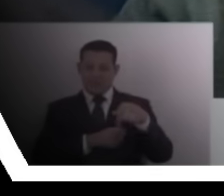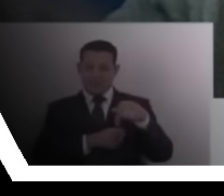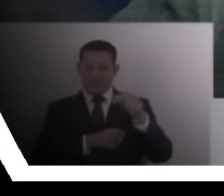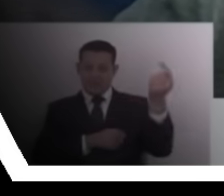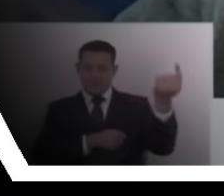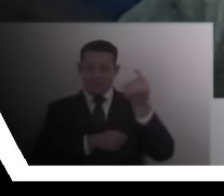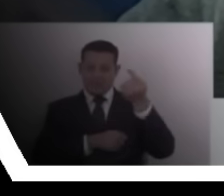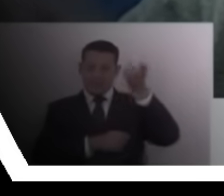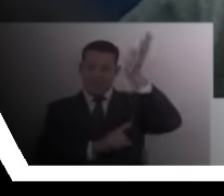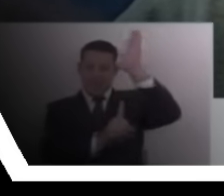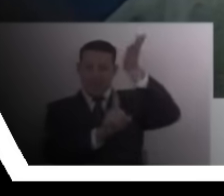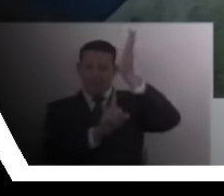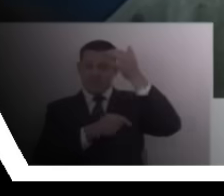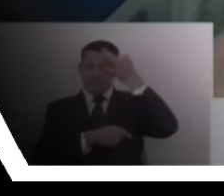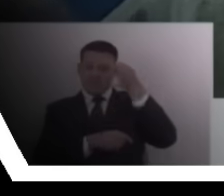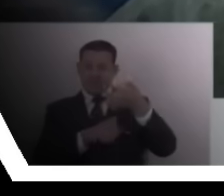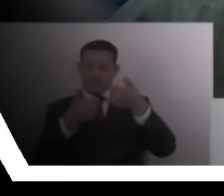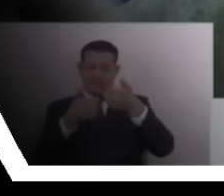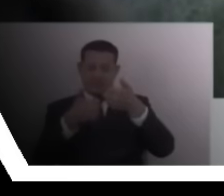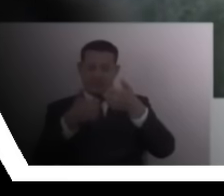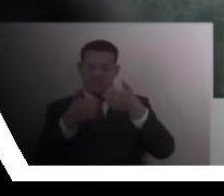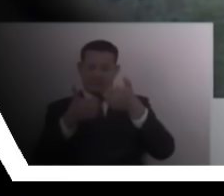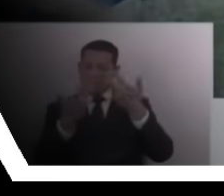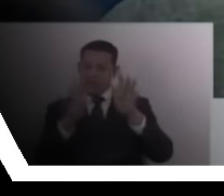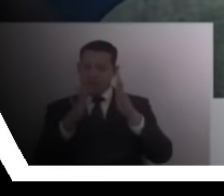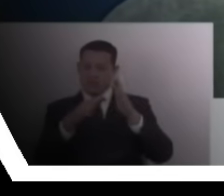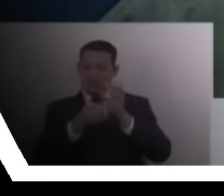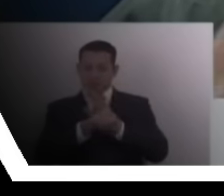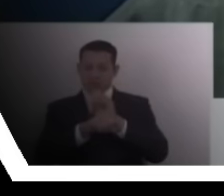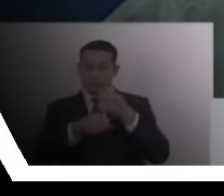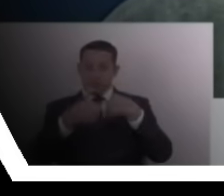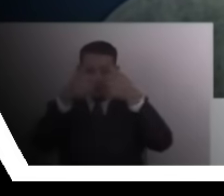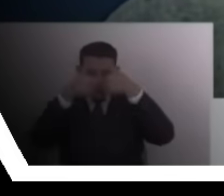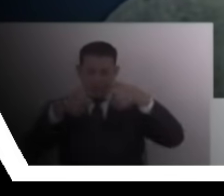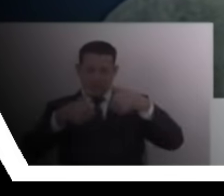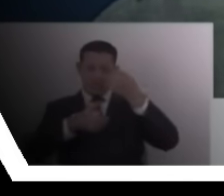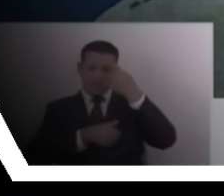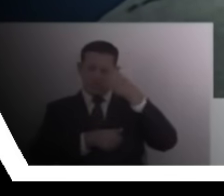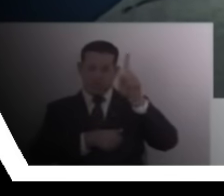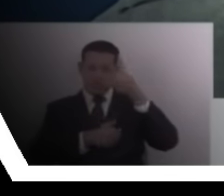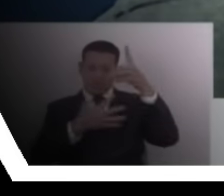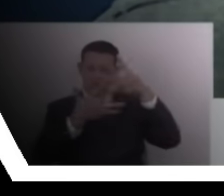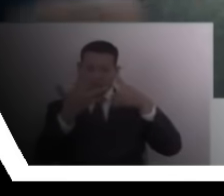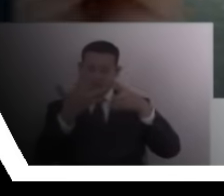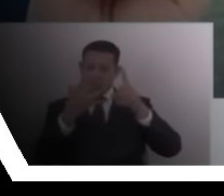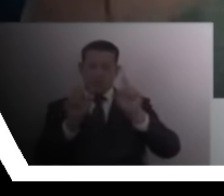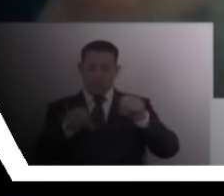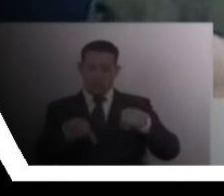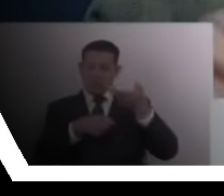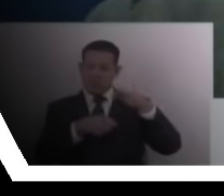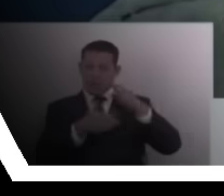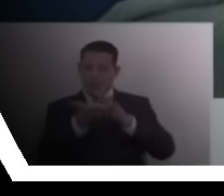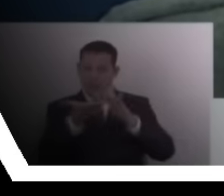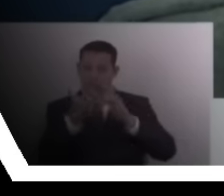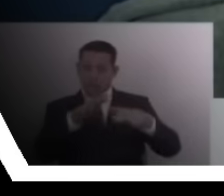para venir a dar sermones. Yo creo que está bien, insisto, estoy de acuerdo en esta iniciativa, en este decreto, pero no podemos utilizar